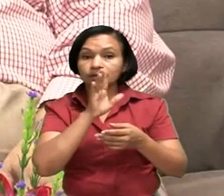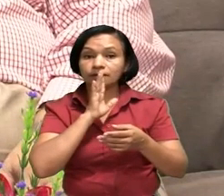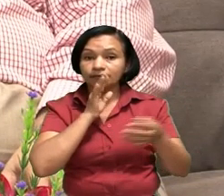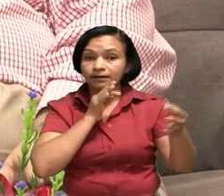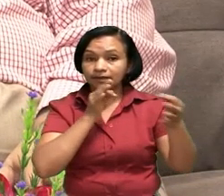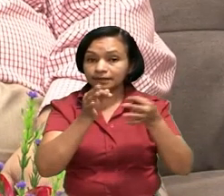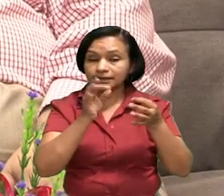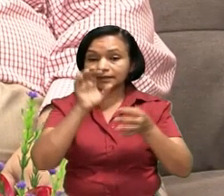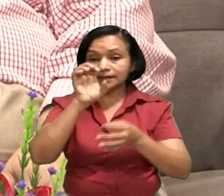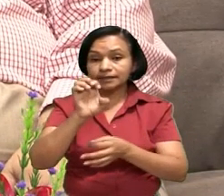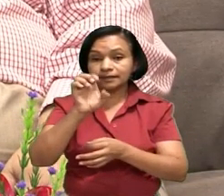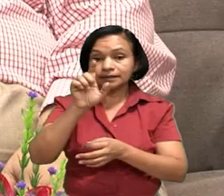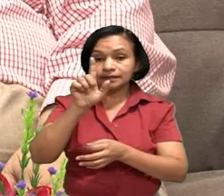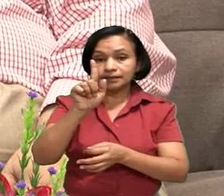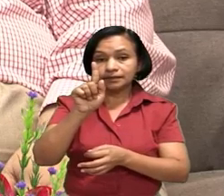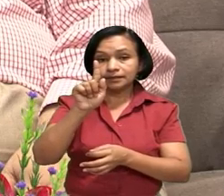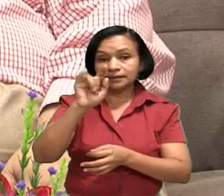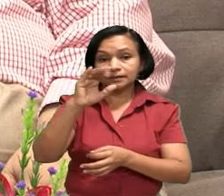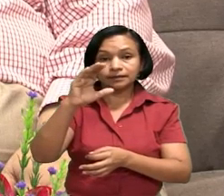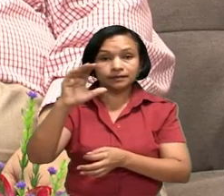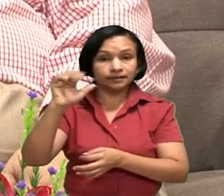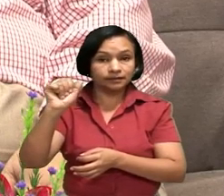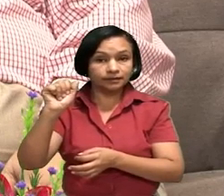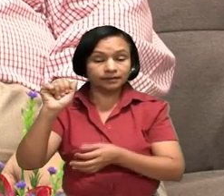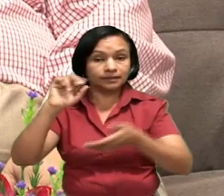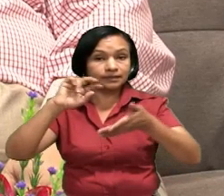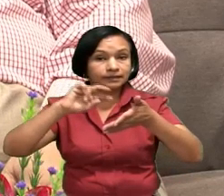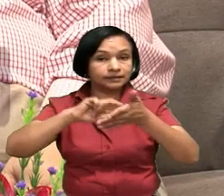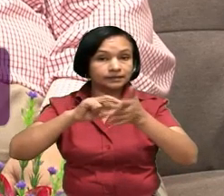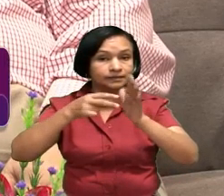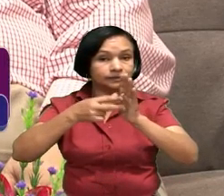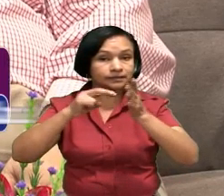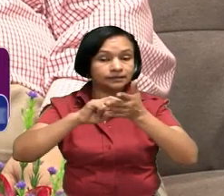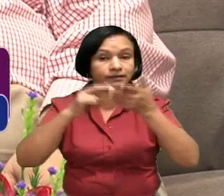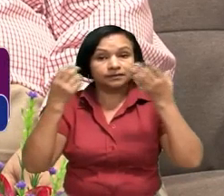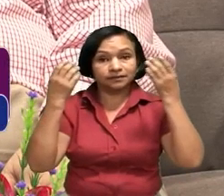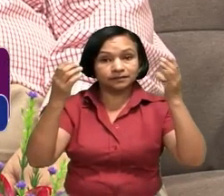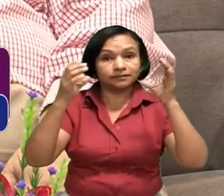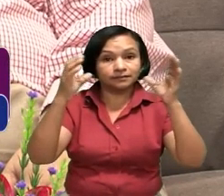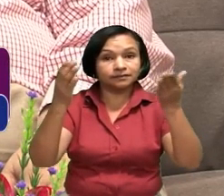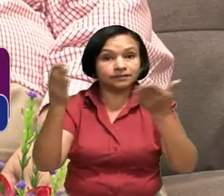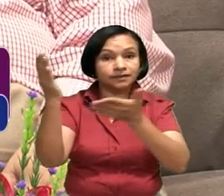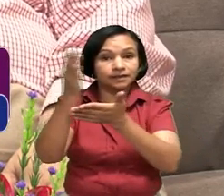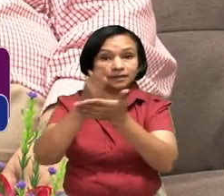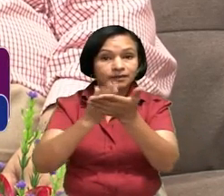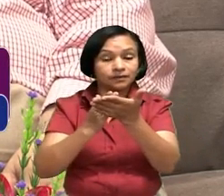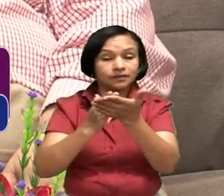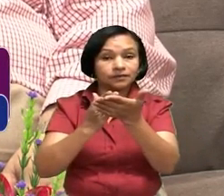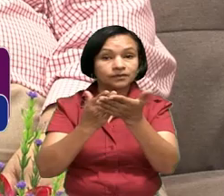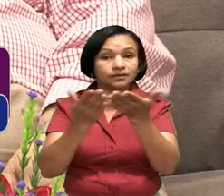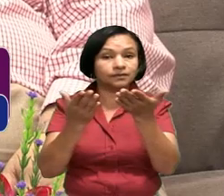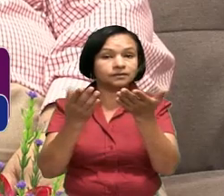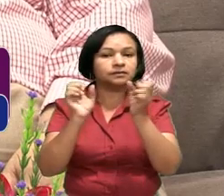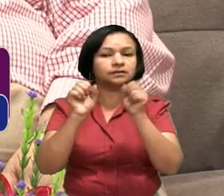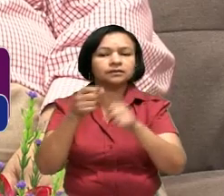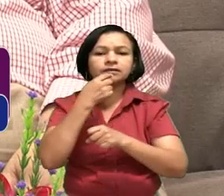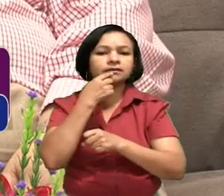generalmente desembocar en situaciones en que algunos tratan de justificar